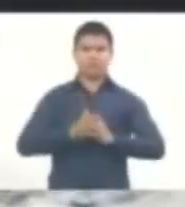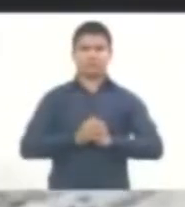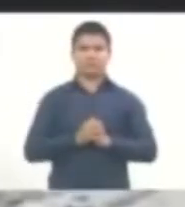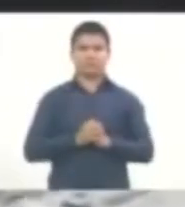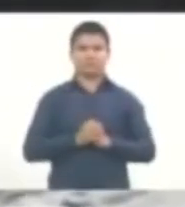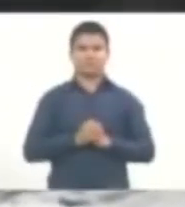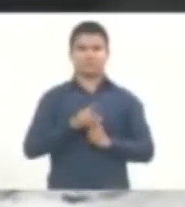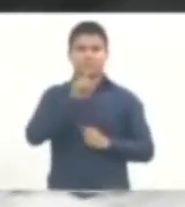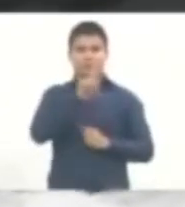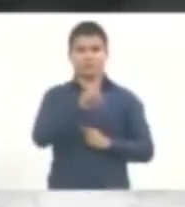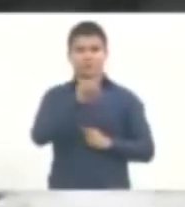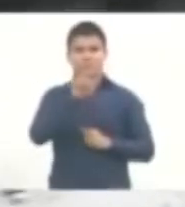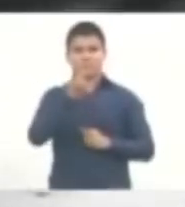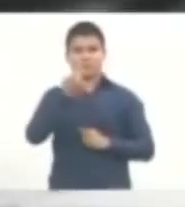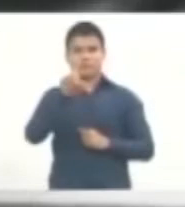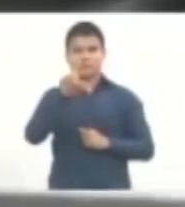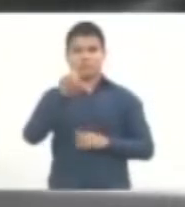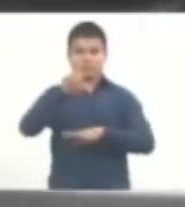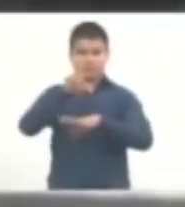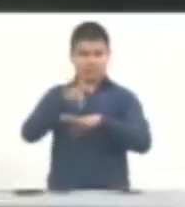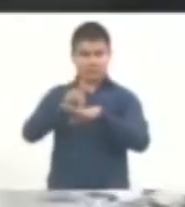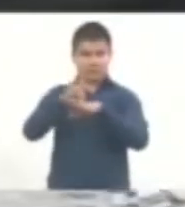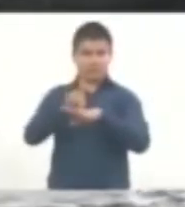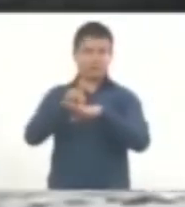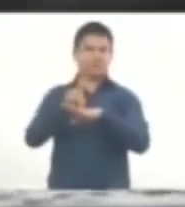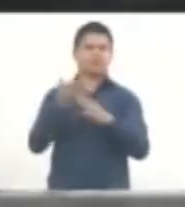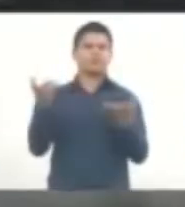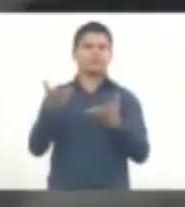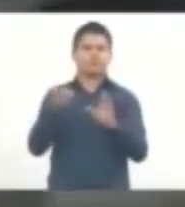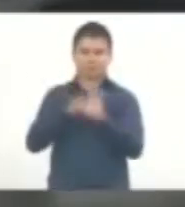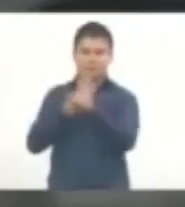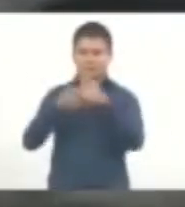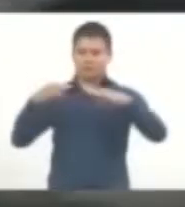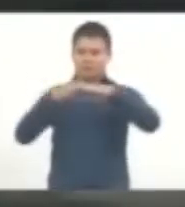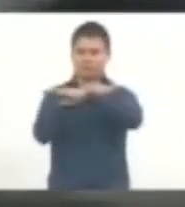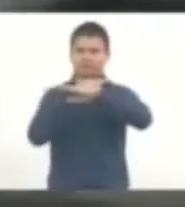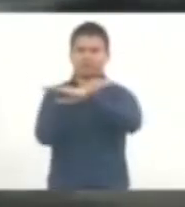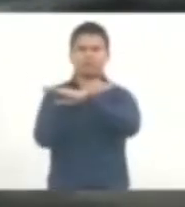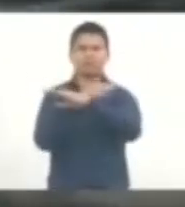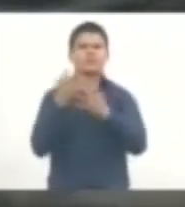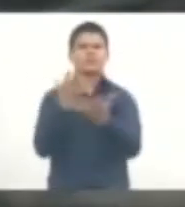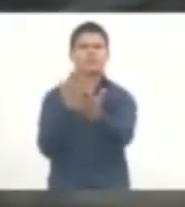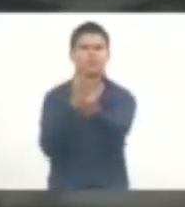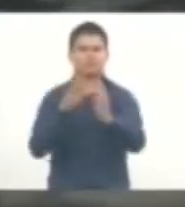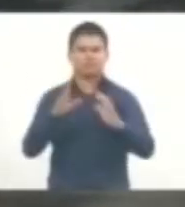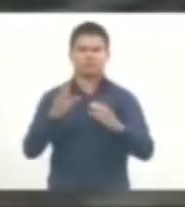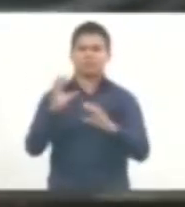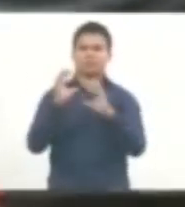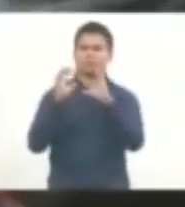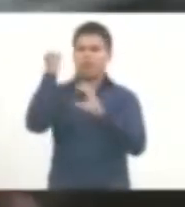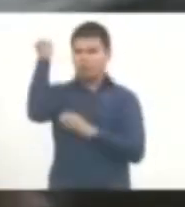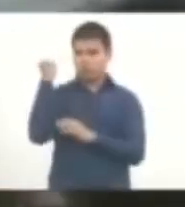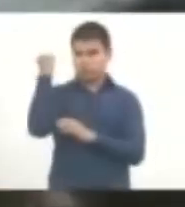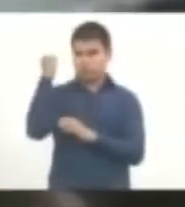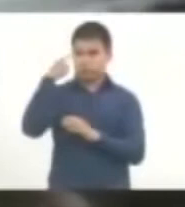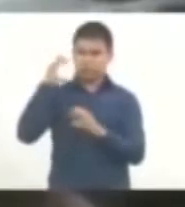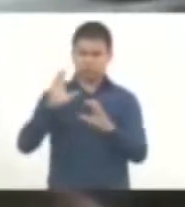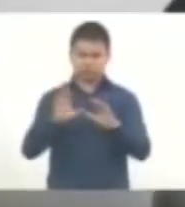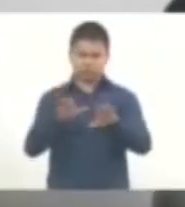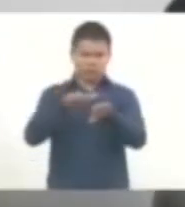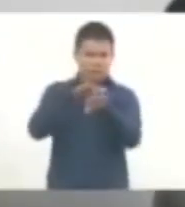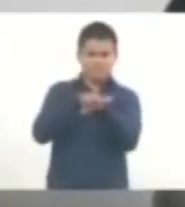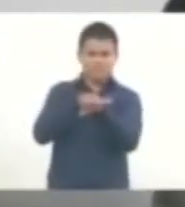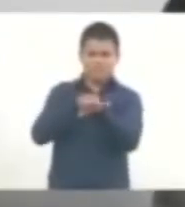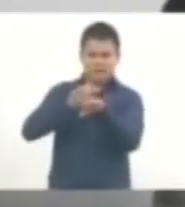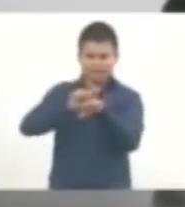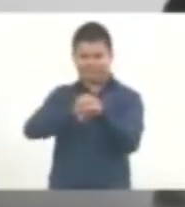126 kilos de marihuana fueron incautados en carreteras de La Guajira. El alucinógeno fue encontrado en el doble fondo de un camión que tenía como destino Maicao.